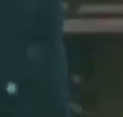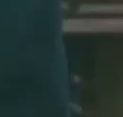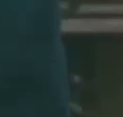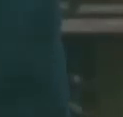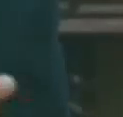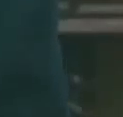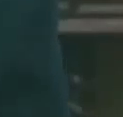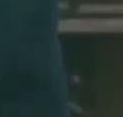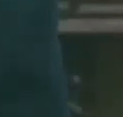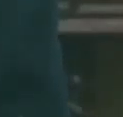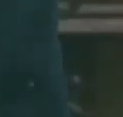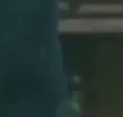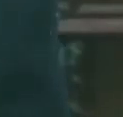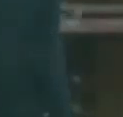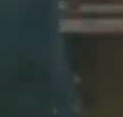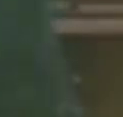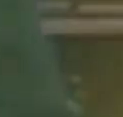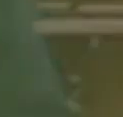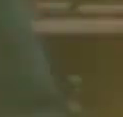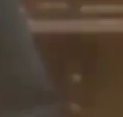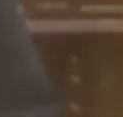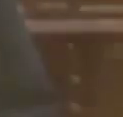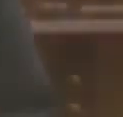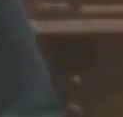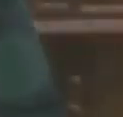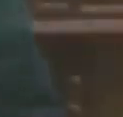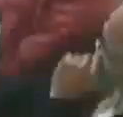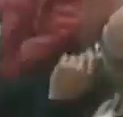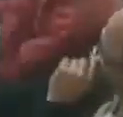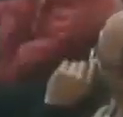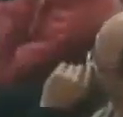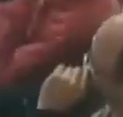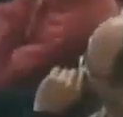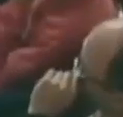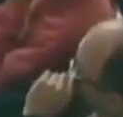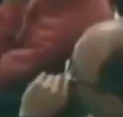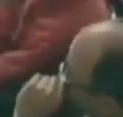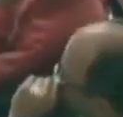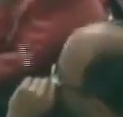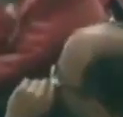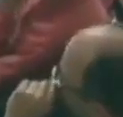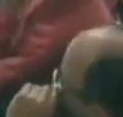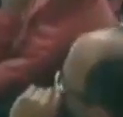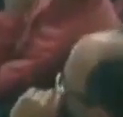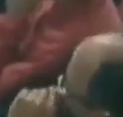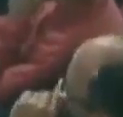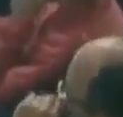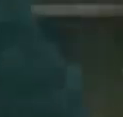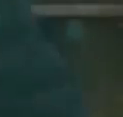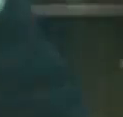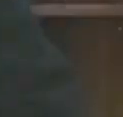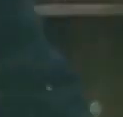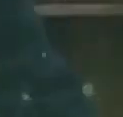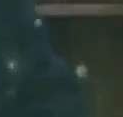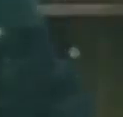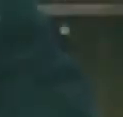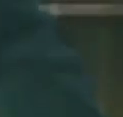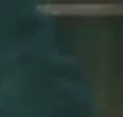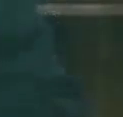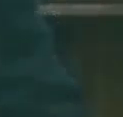modelo político, económico, social, cultural, la revolución. Por eso es que